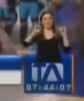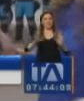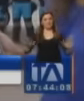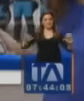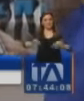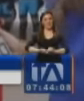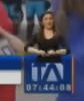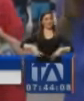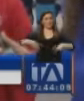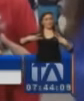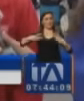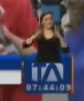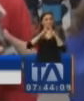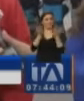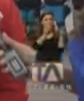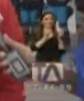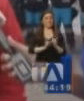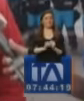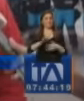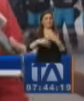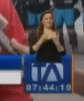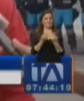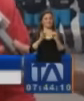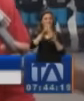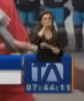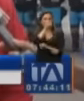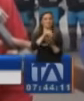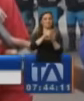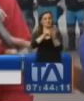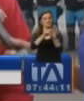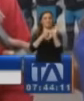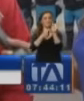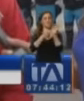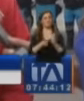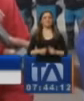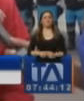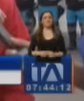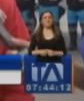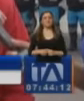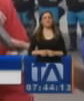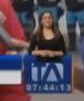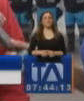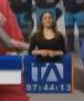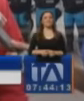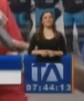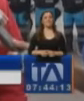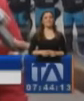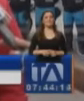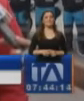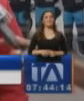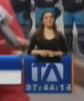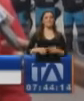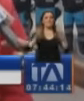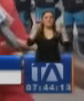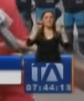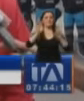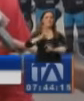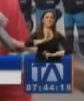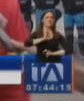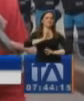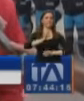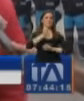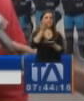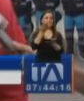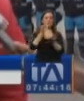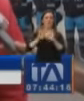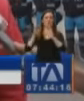vivimos. Así es, hoy todos somos independientes, pero buenas noticias, Joanita, ya las condiciones técnicas y los informes técnicos